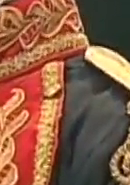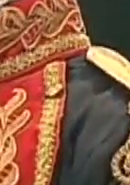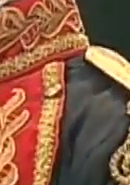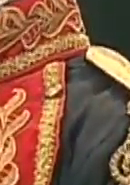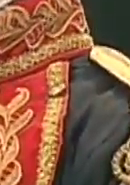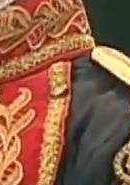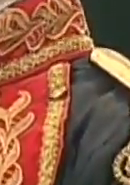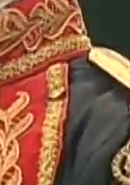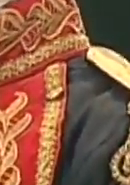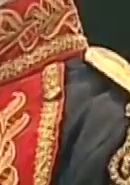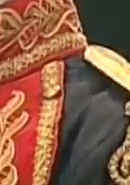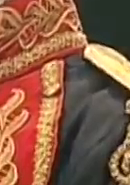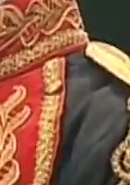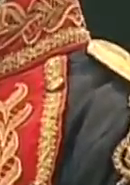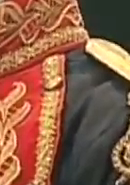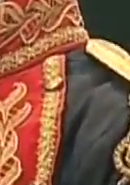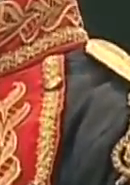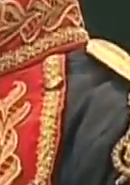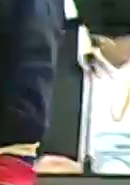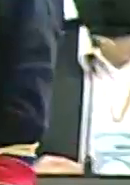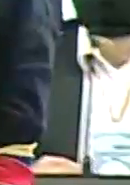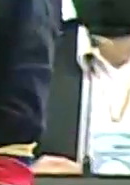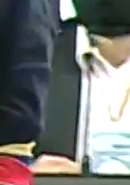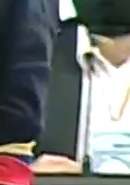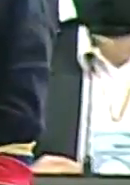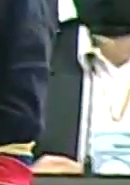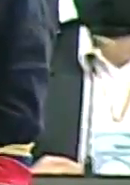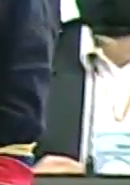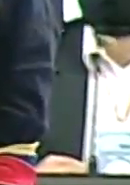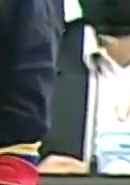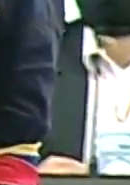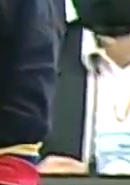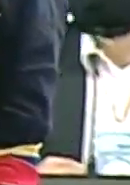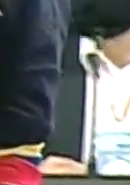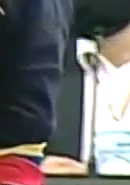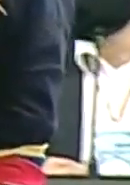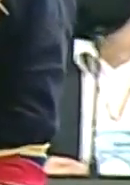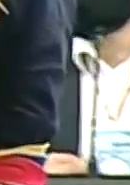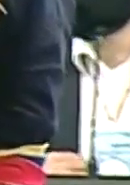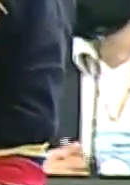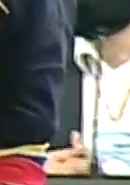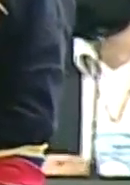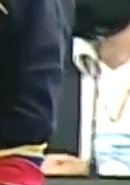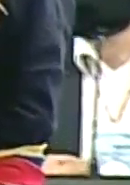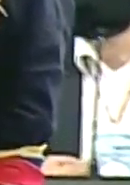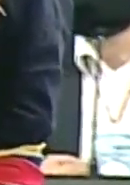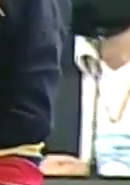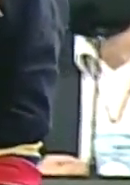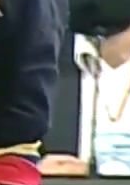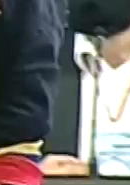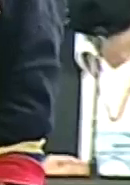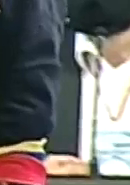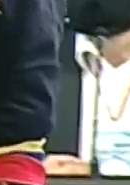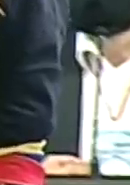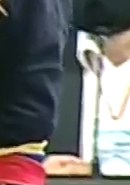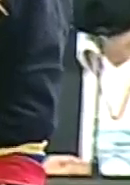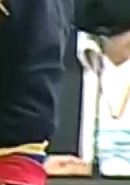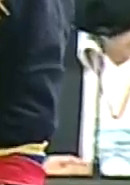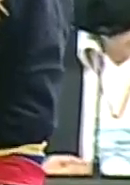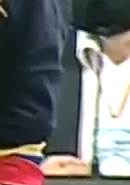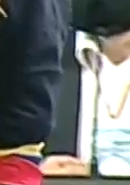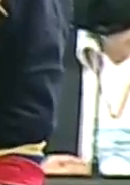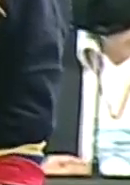Muchísimas gracias, mi general. La historia recordará este momento como el encuentro de dos hombres